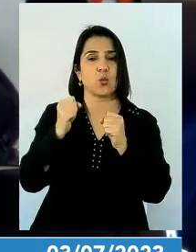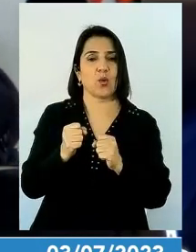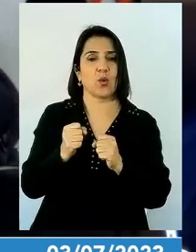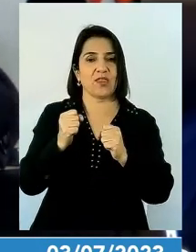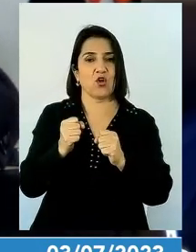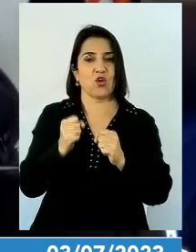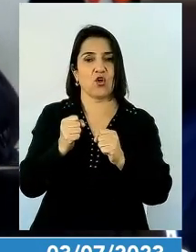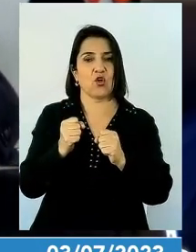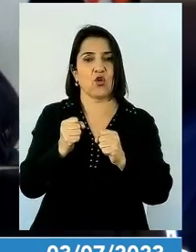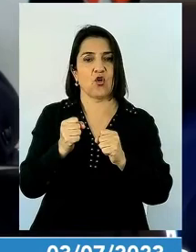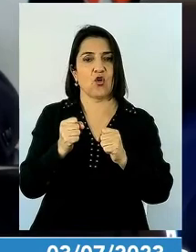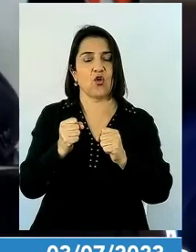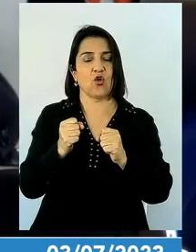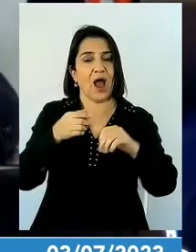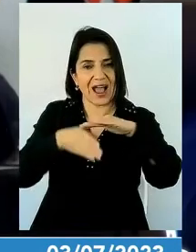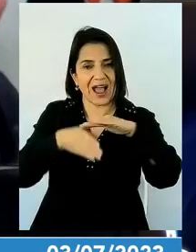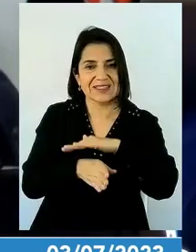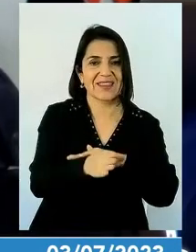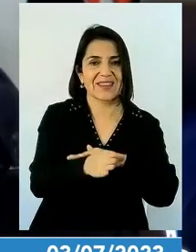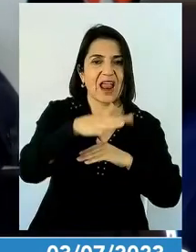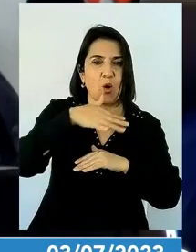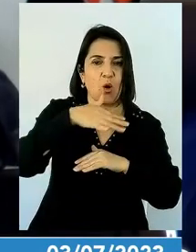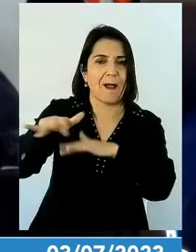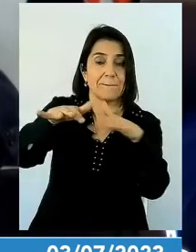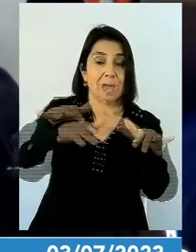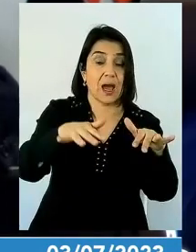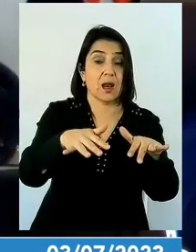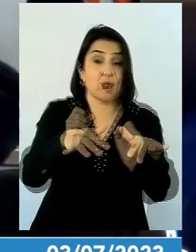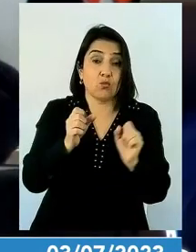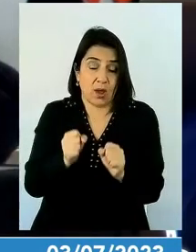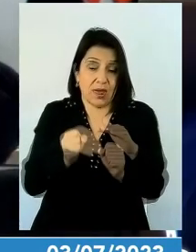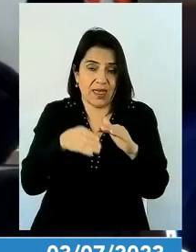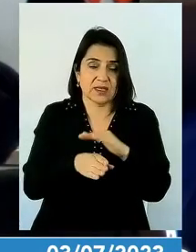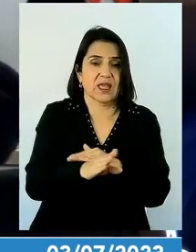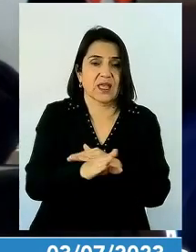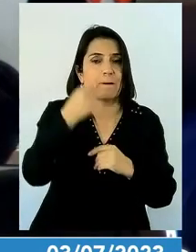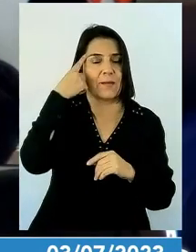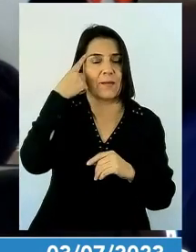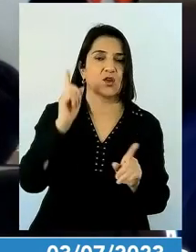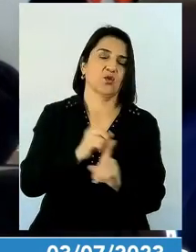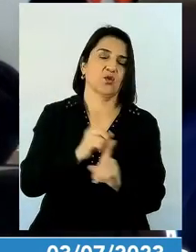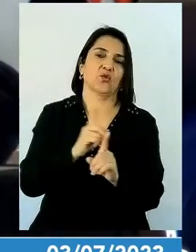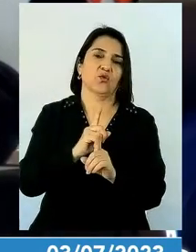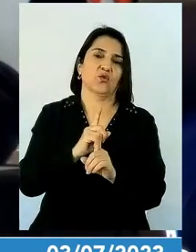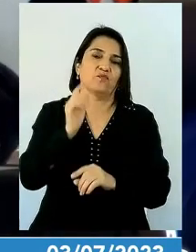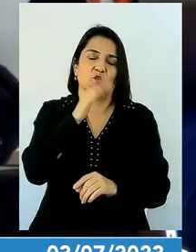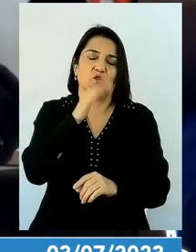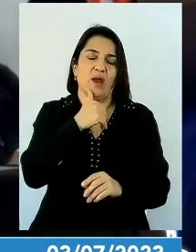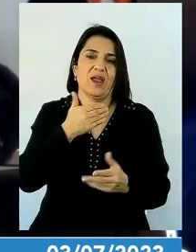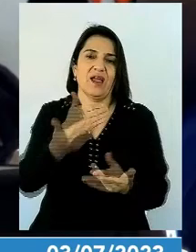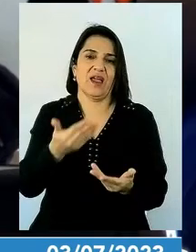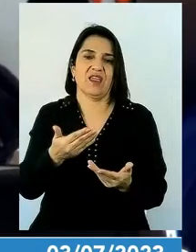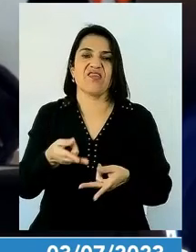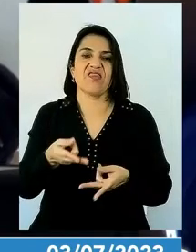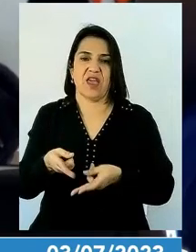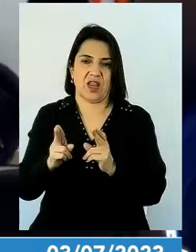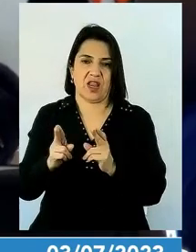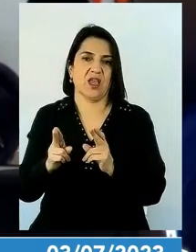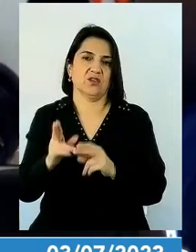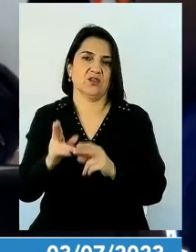Hoy día se accede, pero no a través de algún derecho, algún permiso de